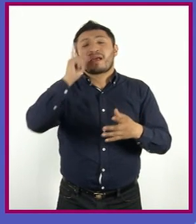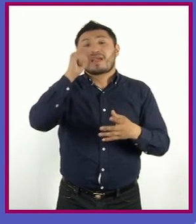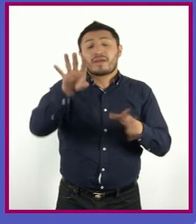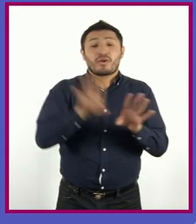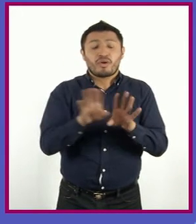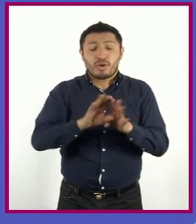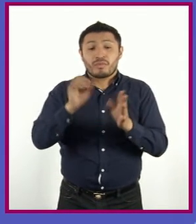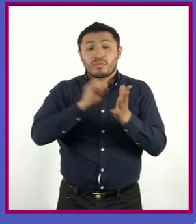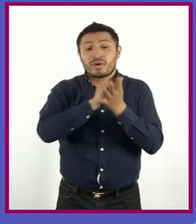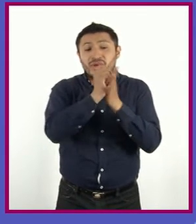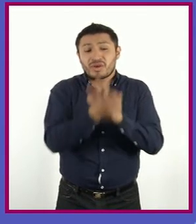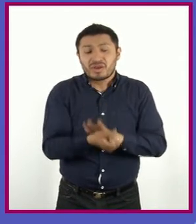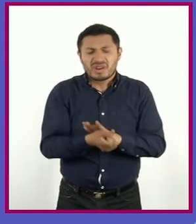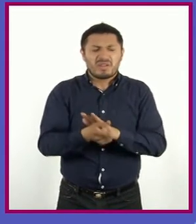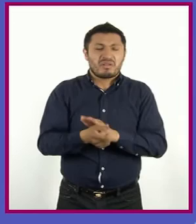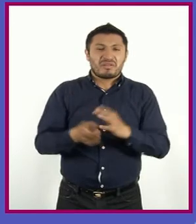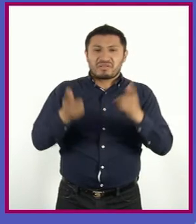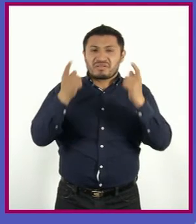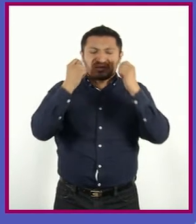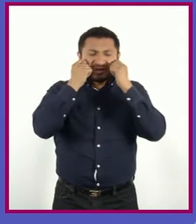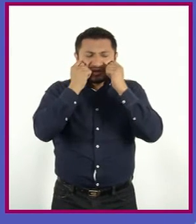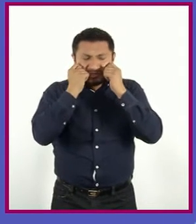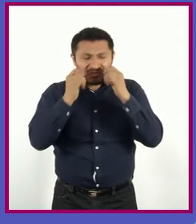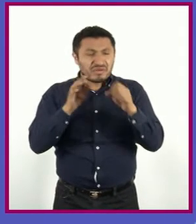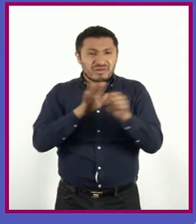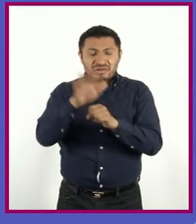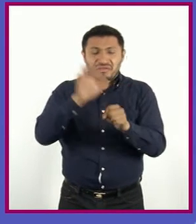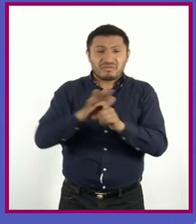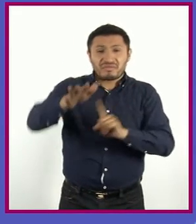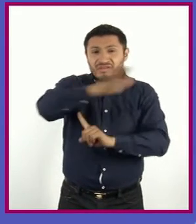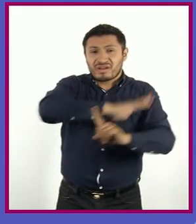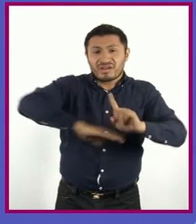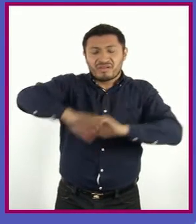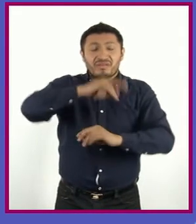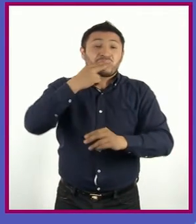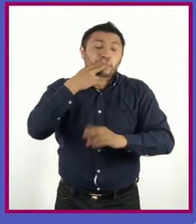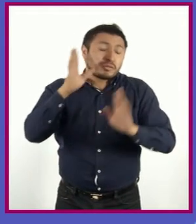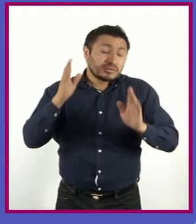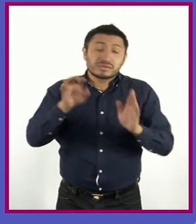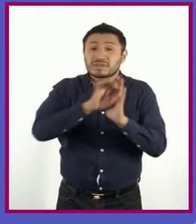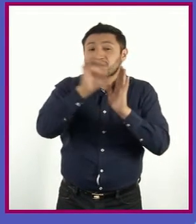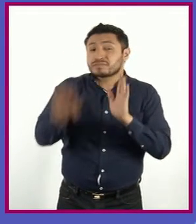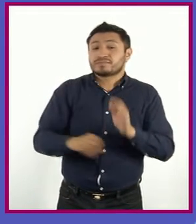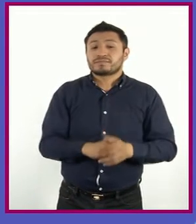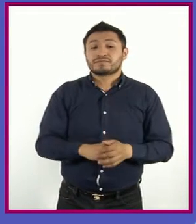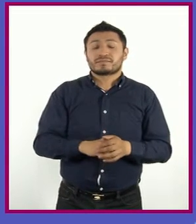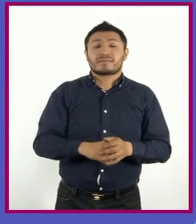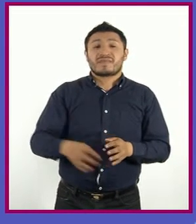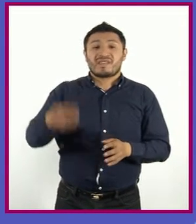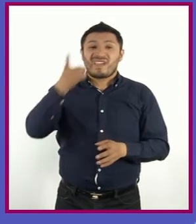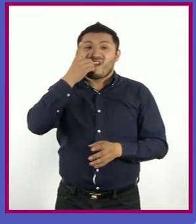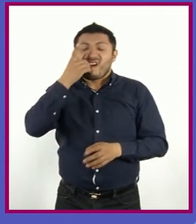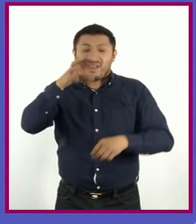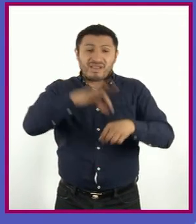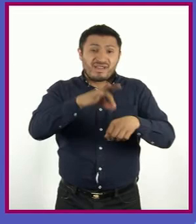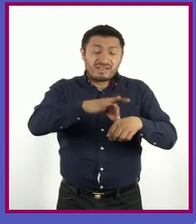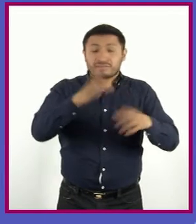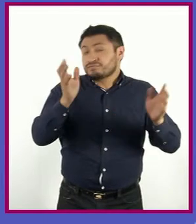sinónimos indistintamente del contexto en que se las use. Por ejemplo, odontólogo,